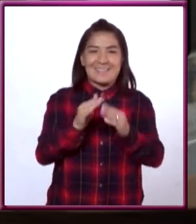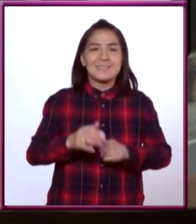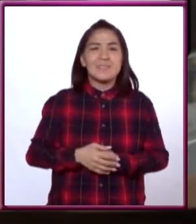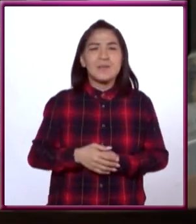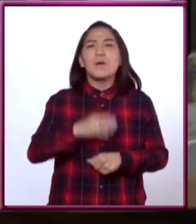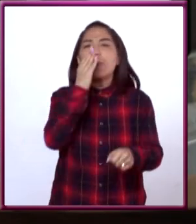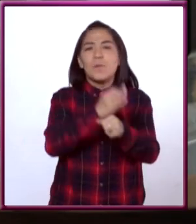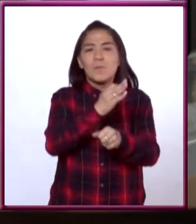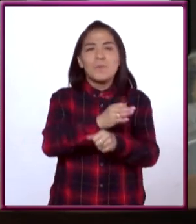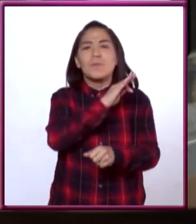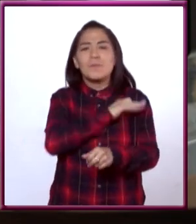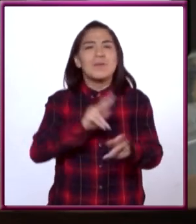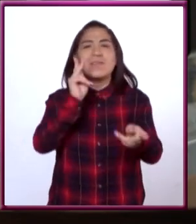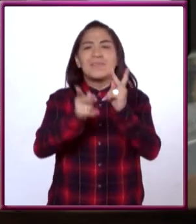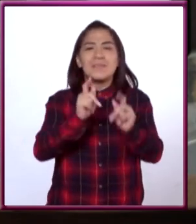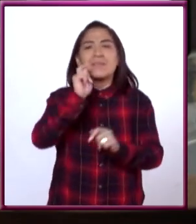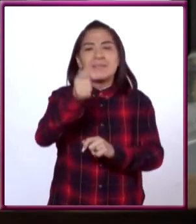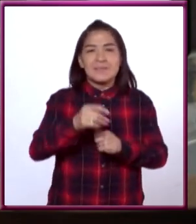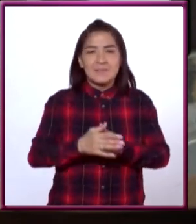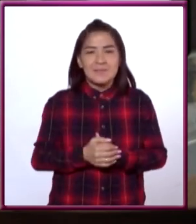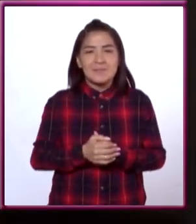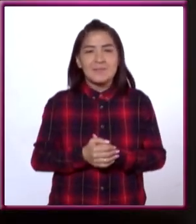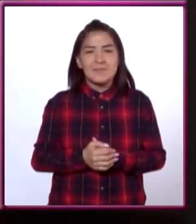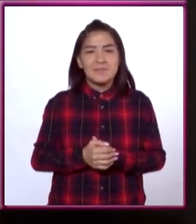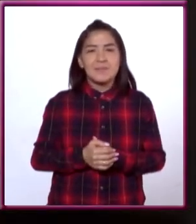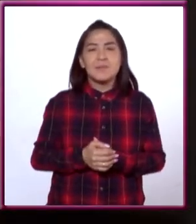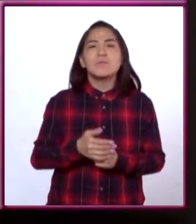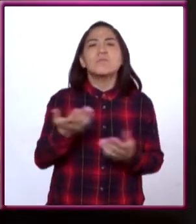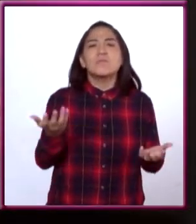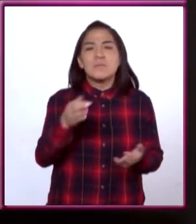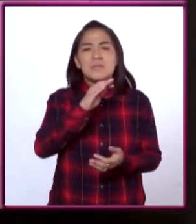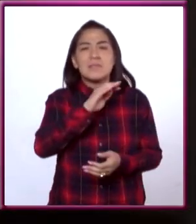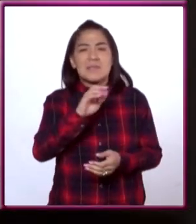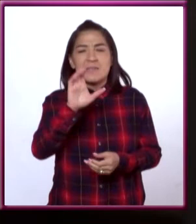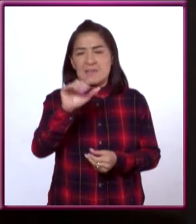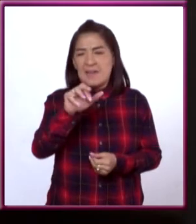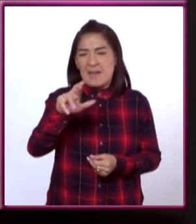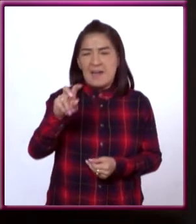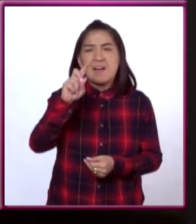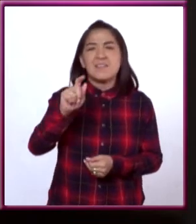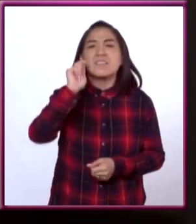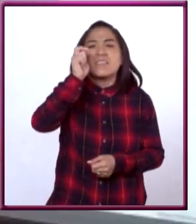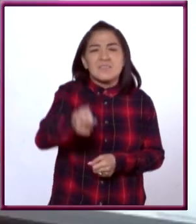Oye, ¿nos puedes platicar hoy qué es lo que puede hacer CAD?